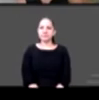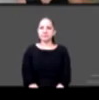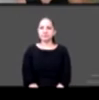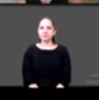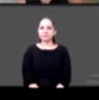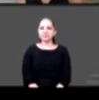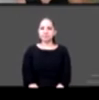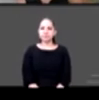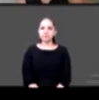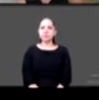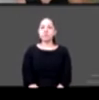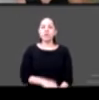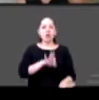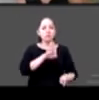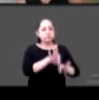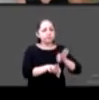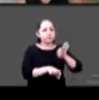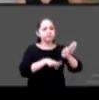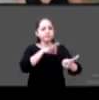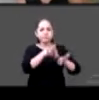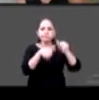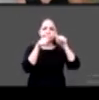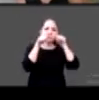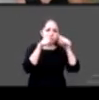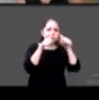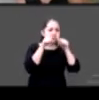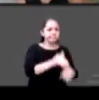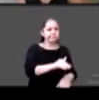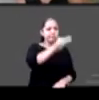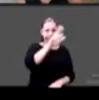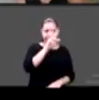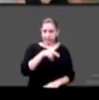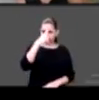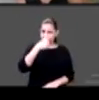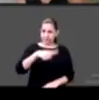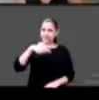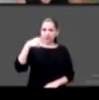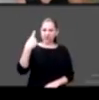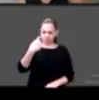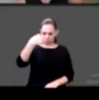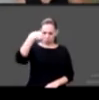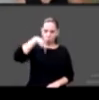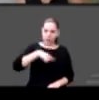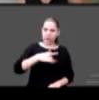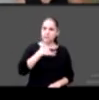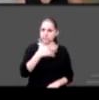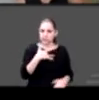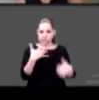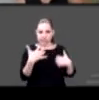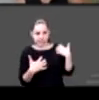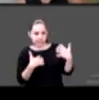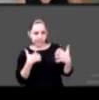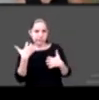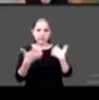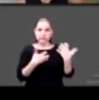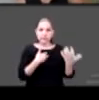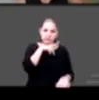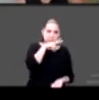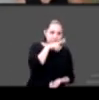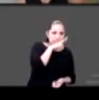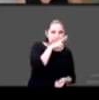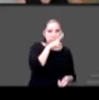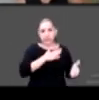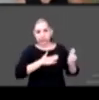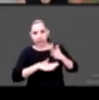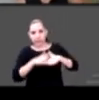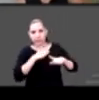La crianza es demandante, agotadora. Y si no prestamos atención a nuestros propios cuidados y necesidades, podremos